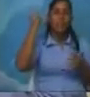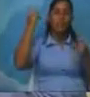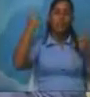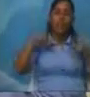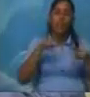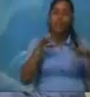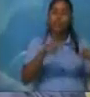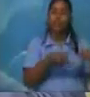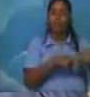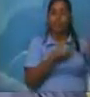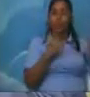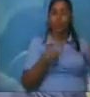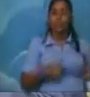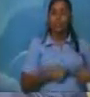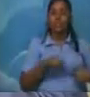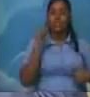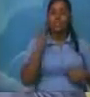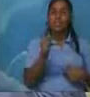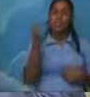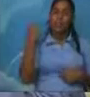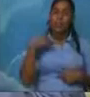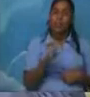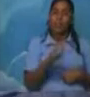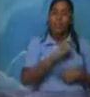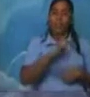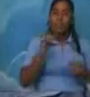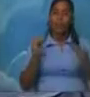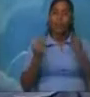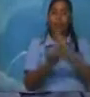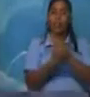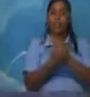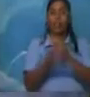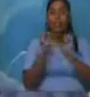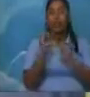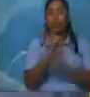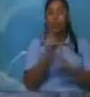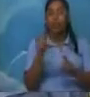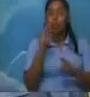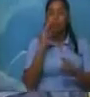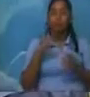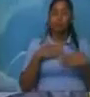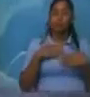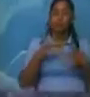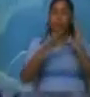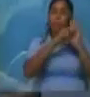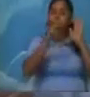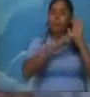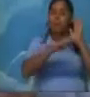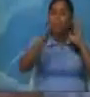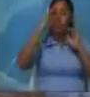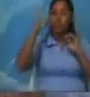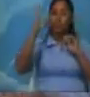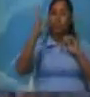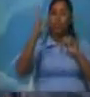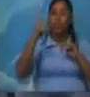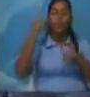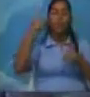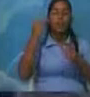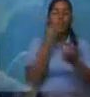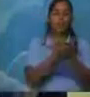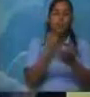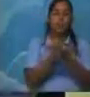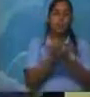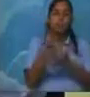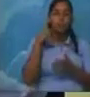que había en tu corazón si había de guardar o no sus mandamientos para qué viene la prueba para